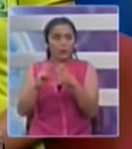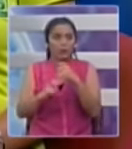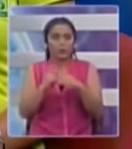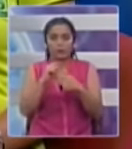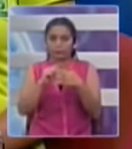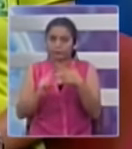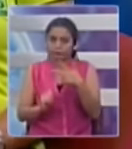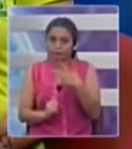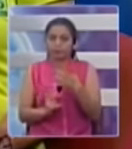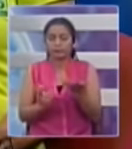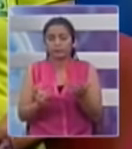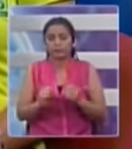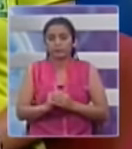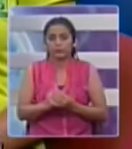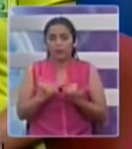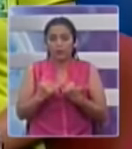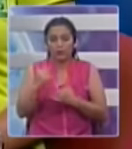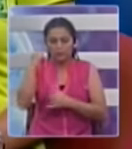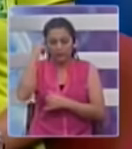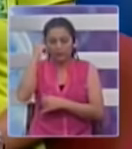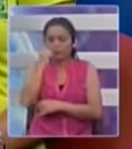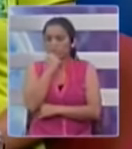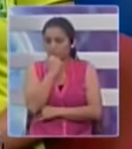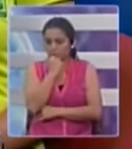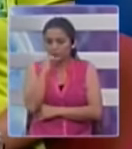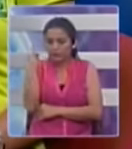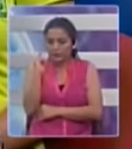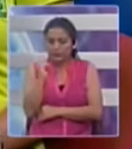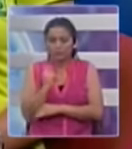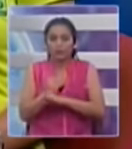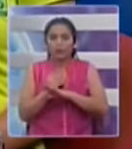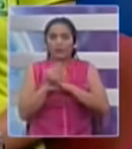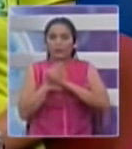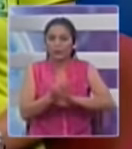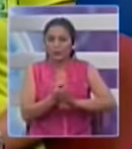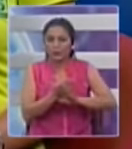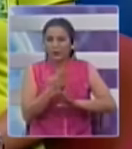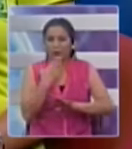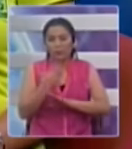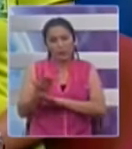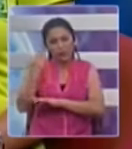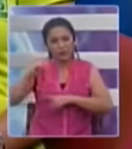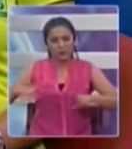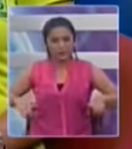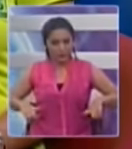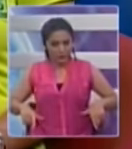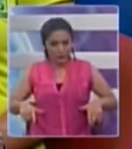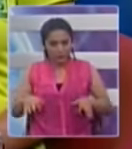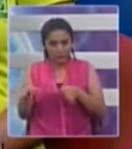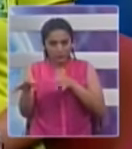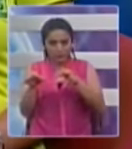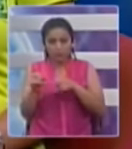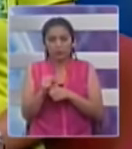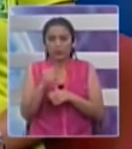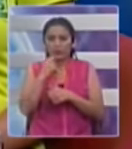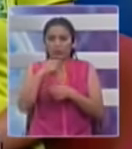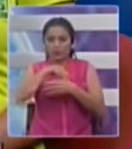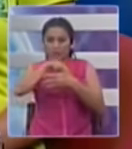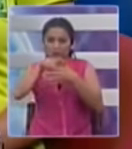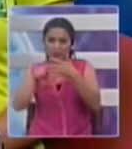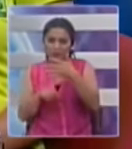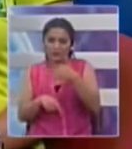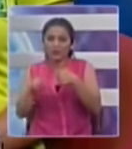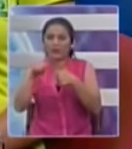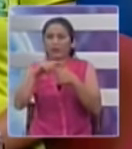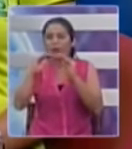ahí, desde estas necesidades, también nace la propuesta de Lenín Moreno en su eje de campaña de 5 temas. Primero, la misión Casa